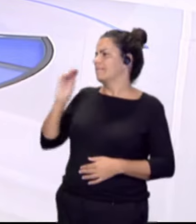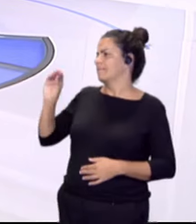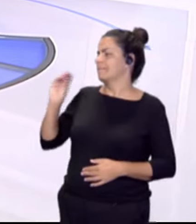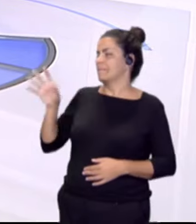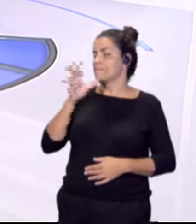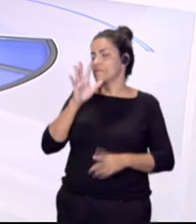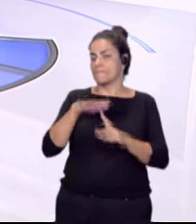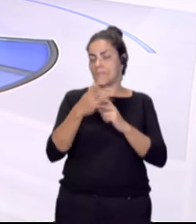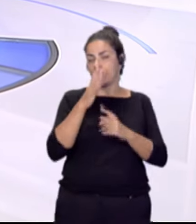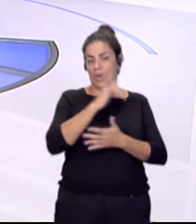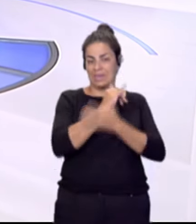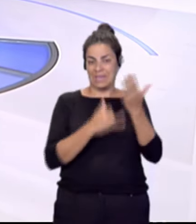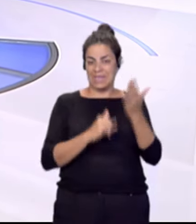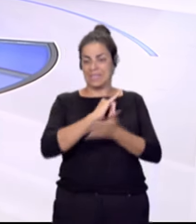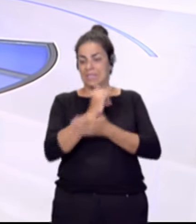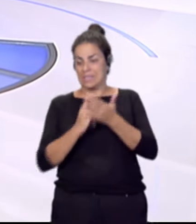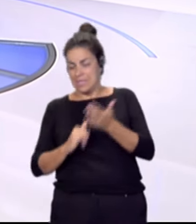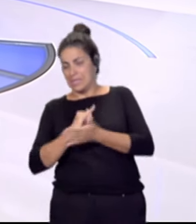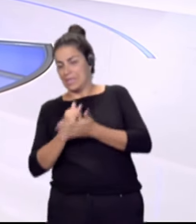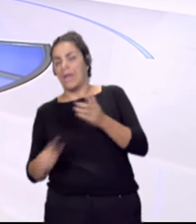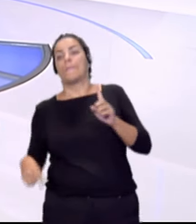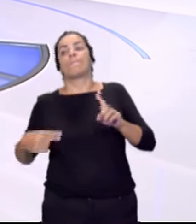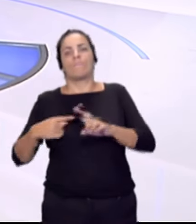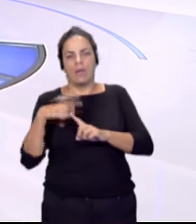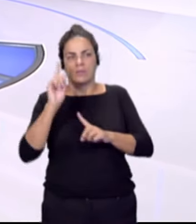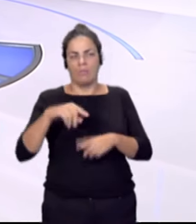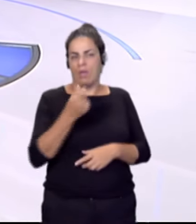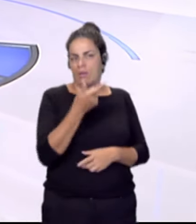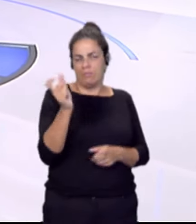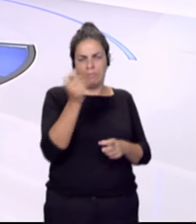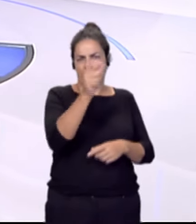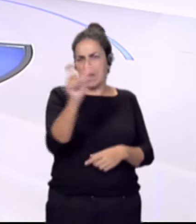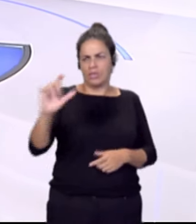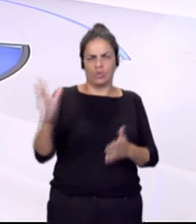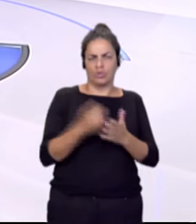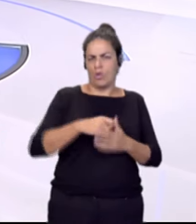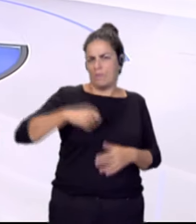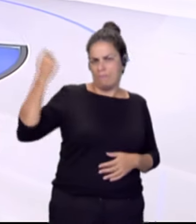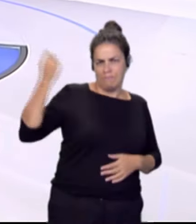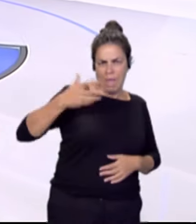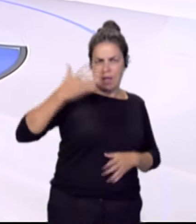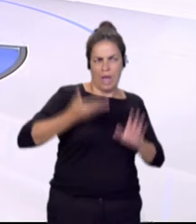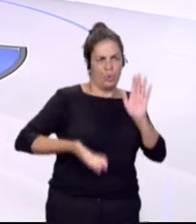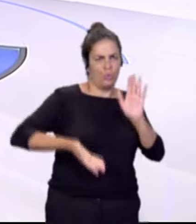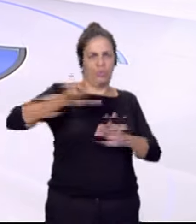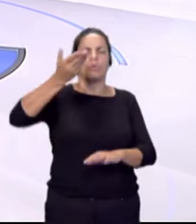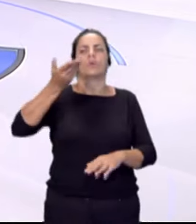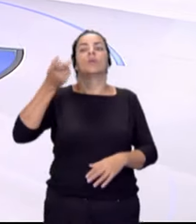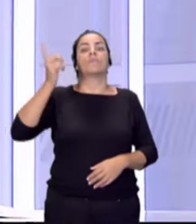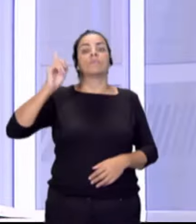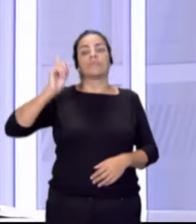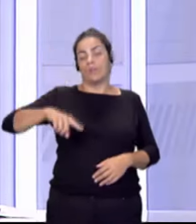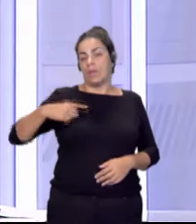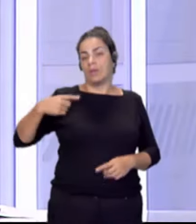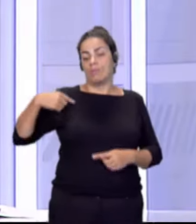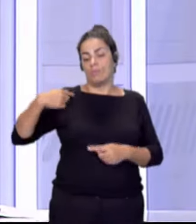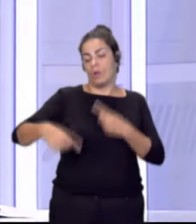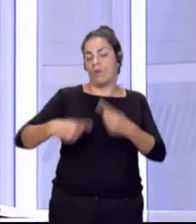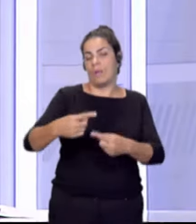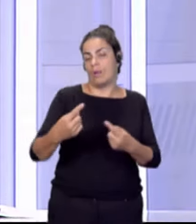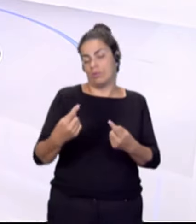diferentes crisis se suman al encarecimiento de la vida, que es un factor a tener en cuenta, y sobre todo ese problema del que hablamos día a día, que es el de la vivienda,